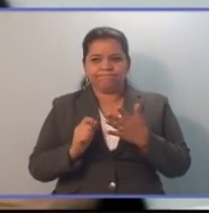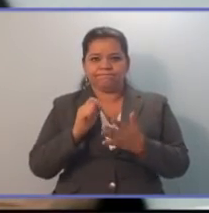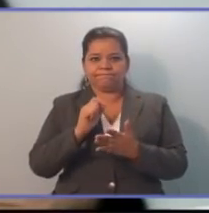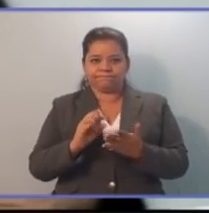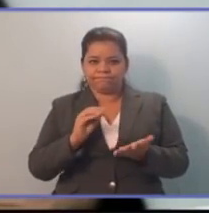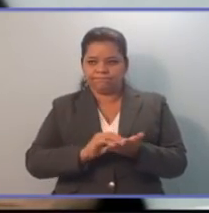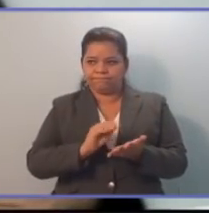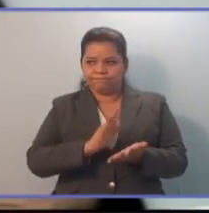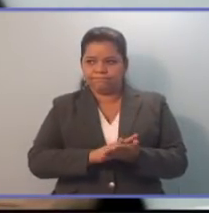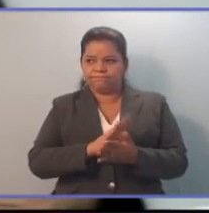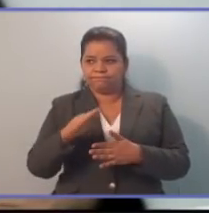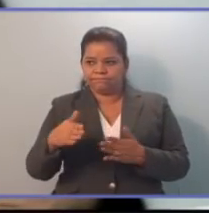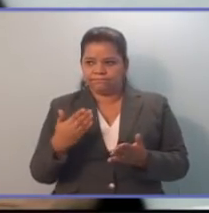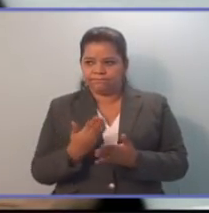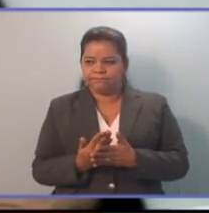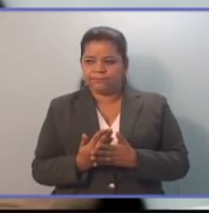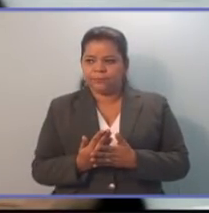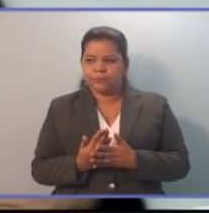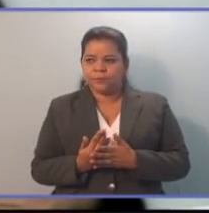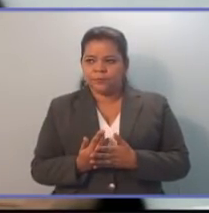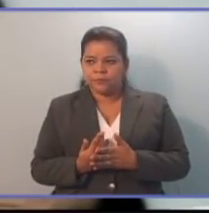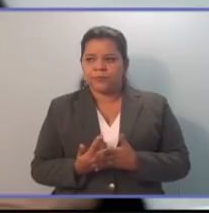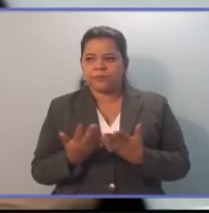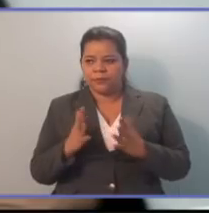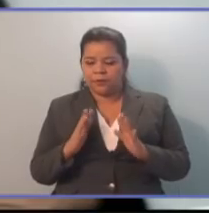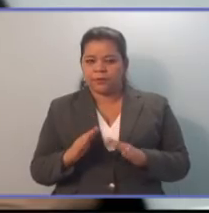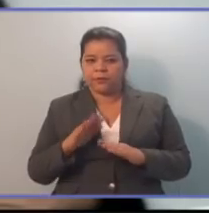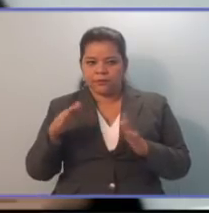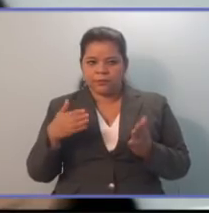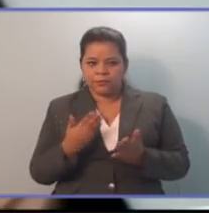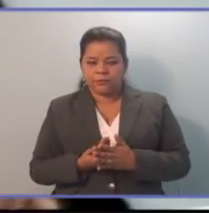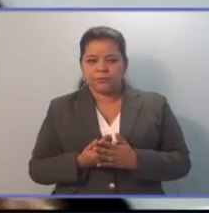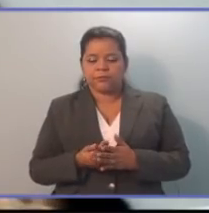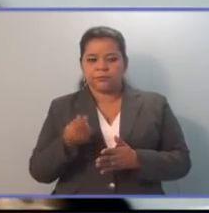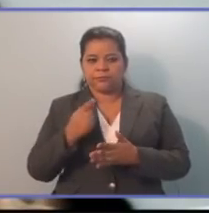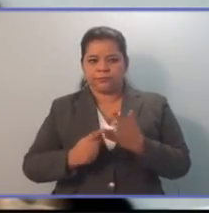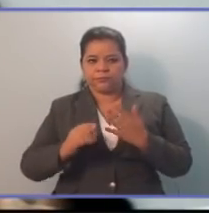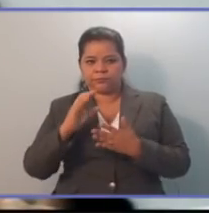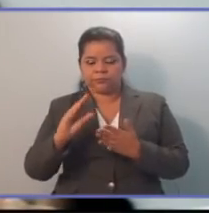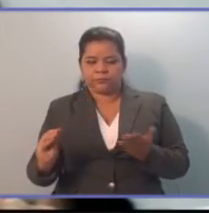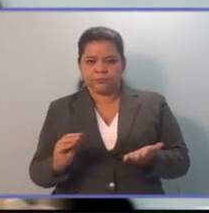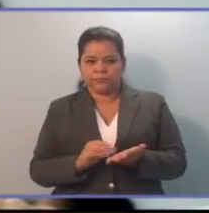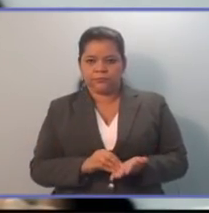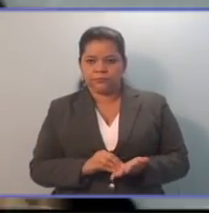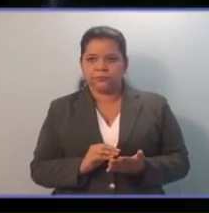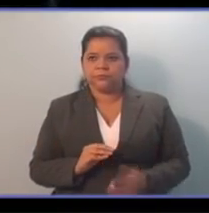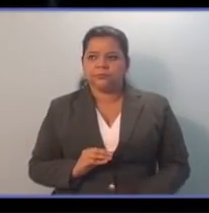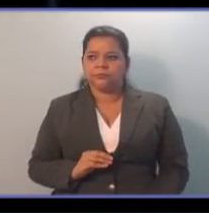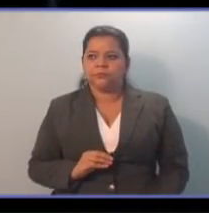establecidos, o las formas de proceder, mejor dicho, corrijo, de la Constitución.